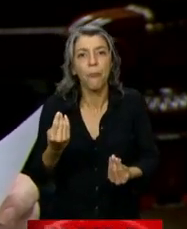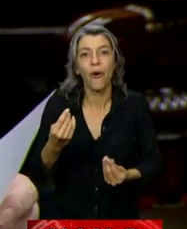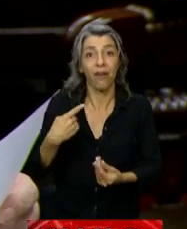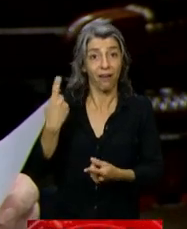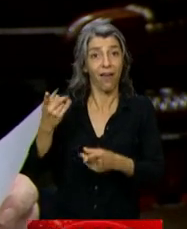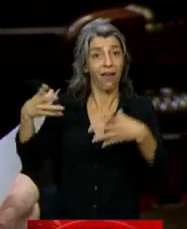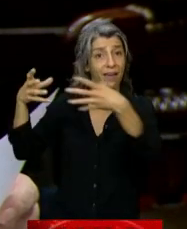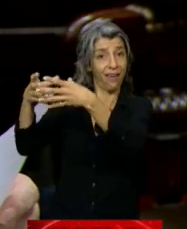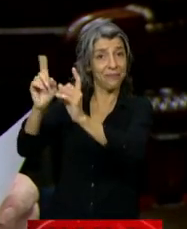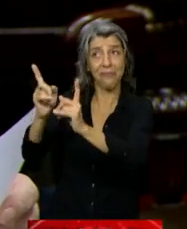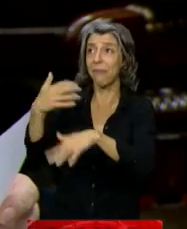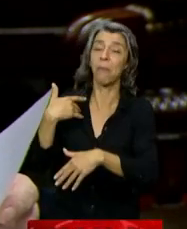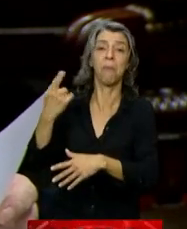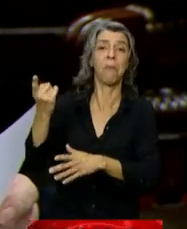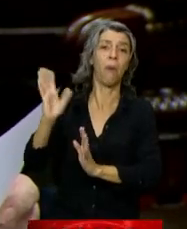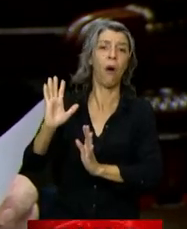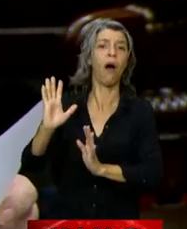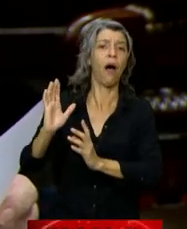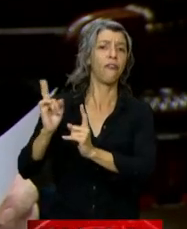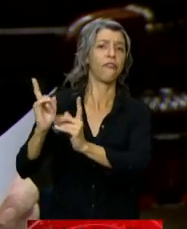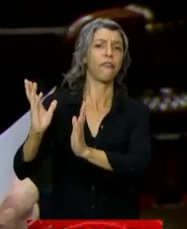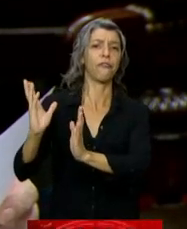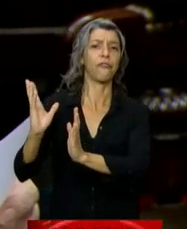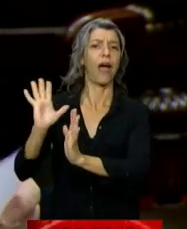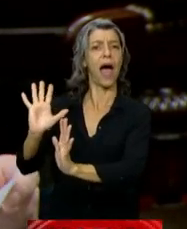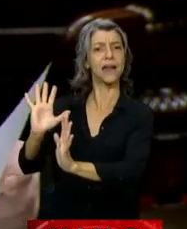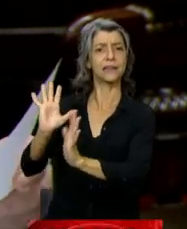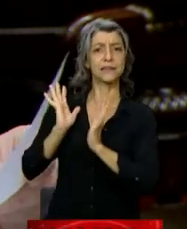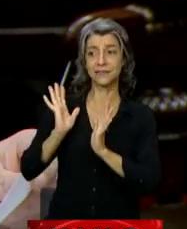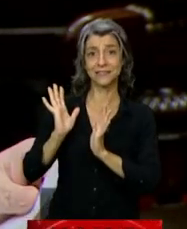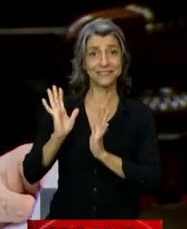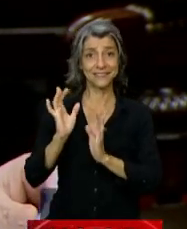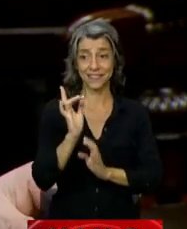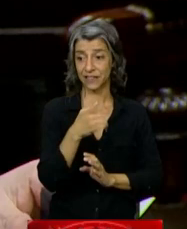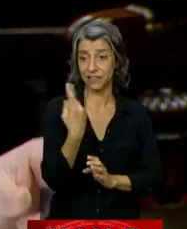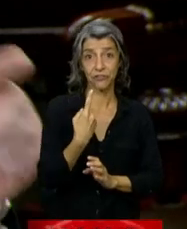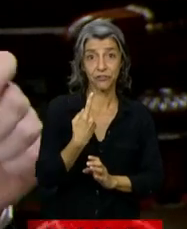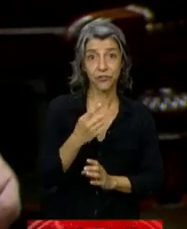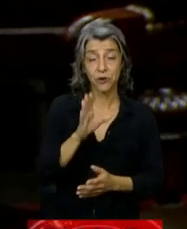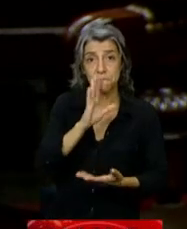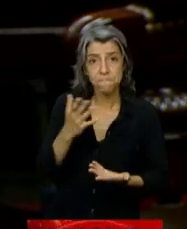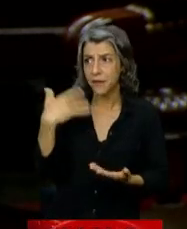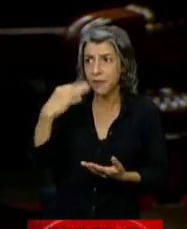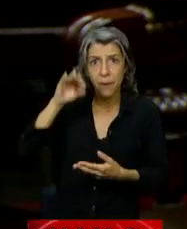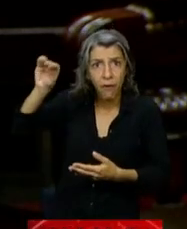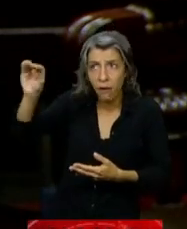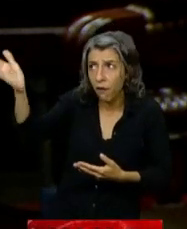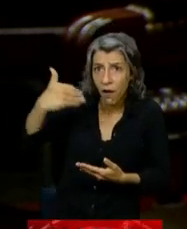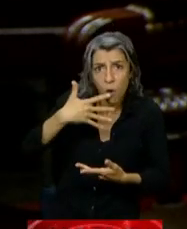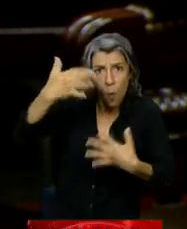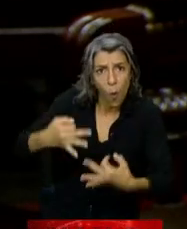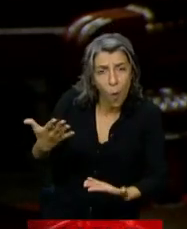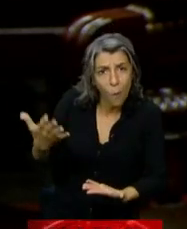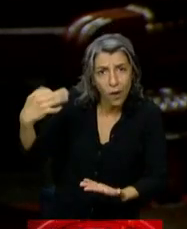ellos preservando sus privilegios. Nuestro compromiso es defender a toda la ciudadanía que cumple sus obligaciones con